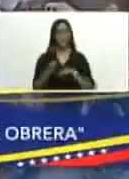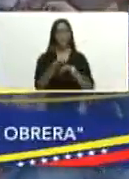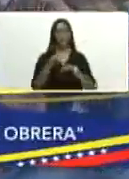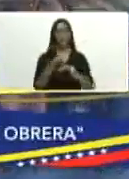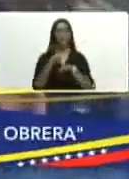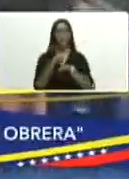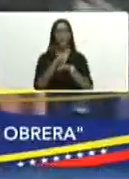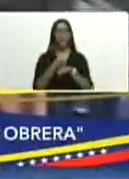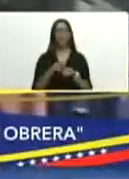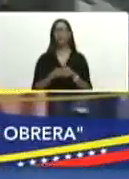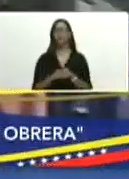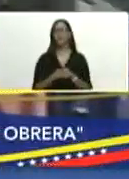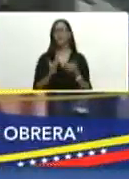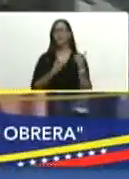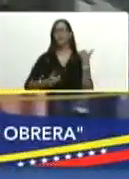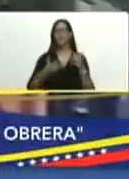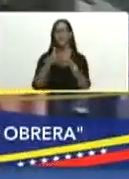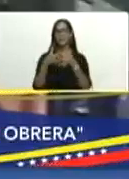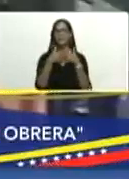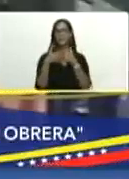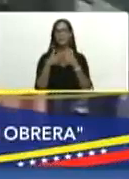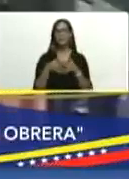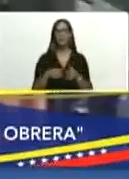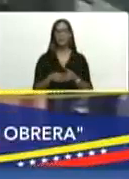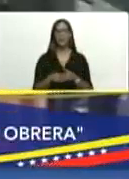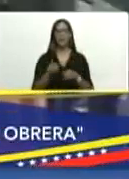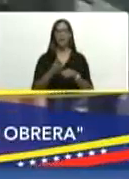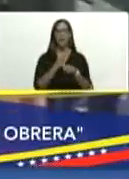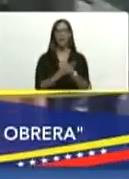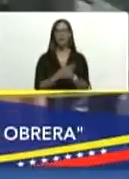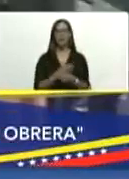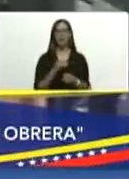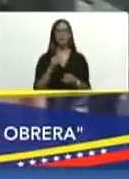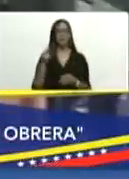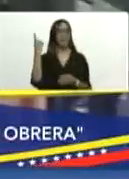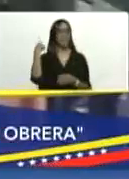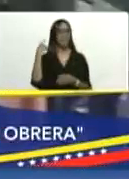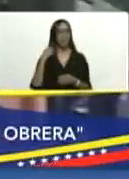Joe biden antes de ayer firmó